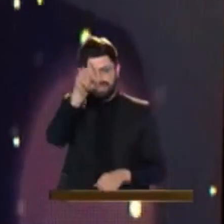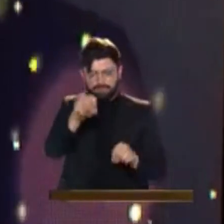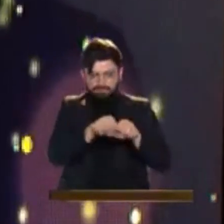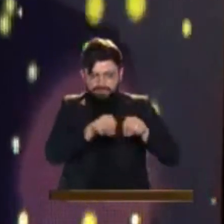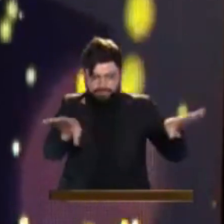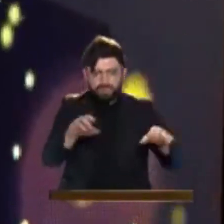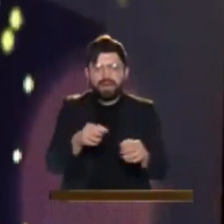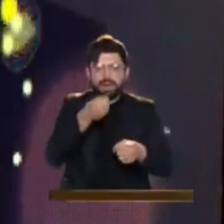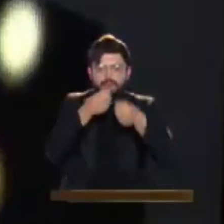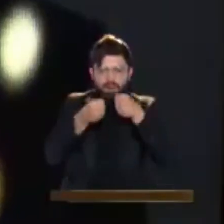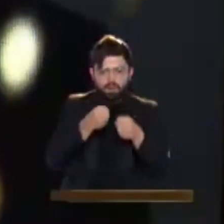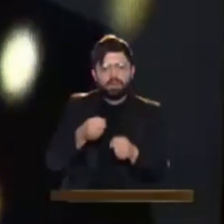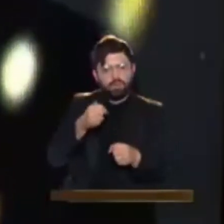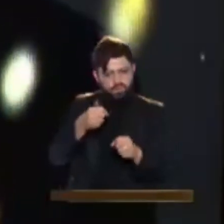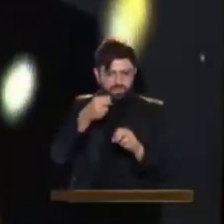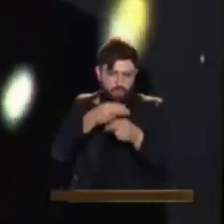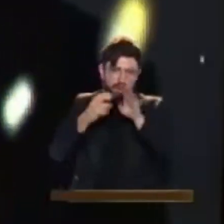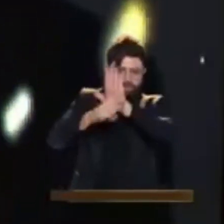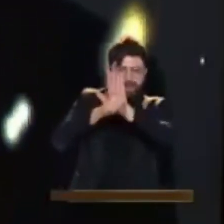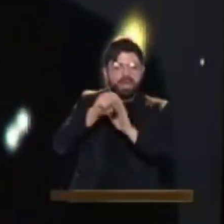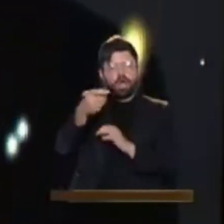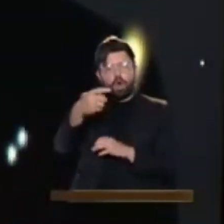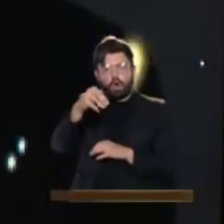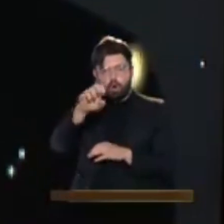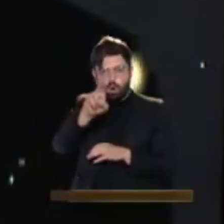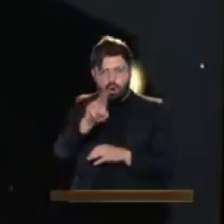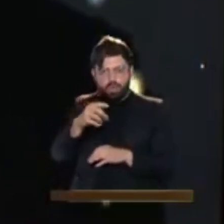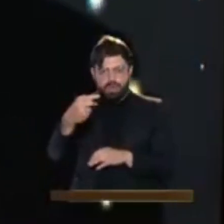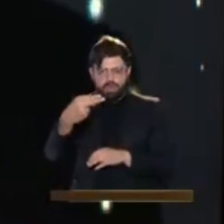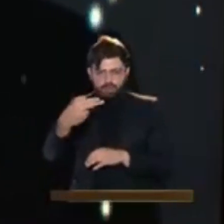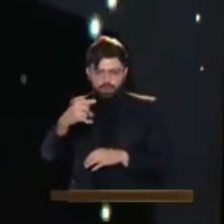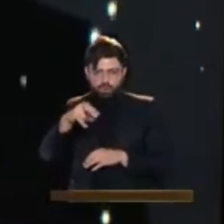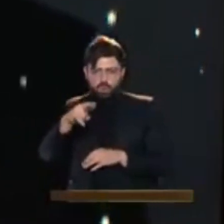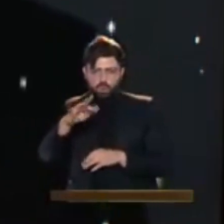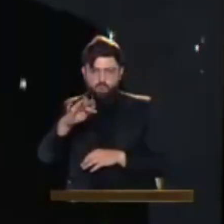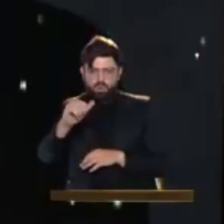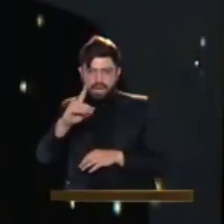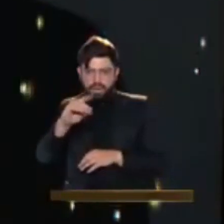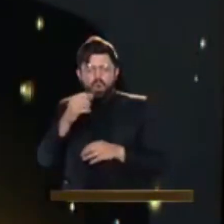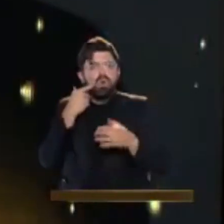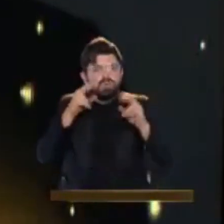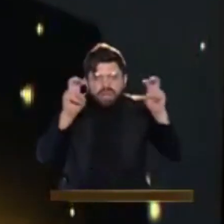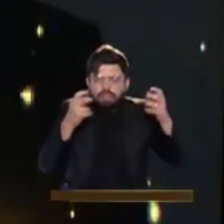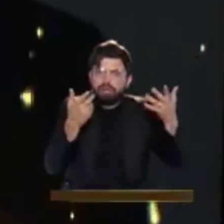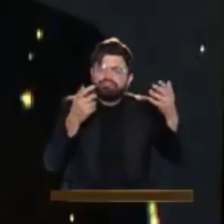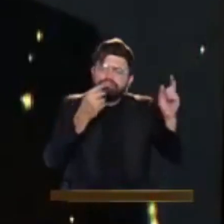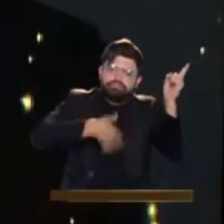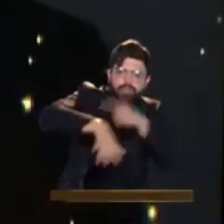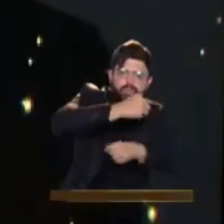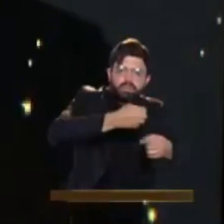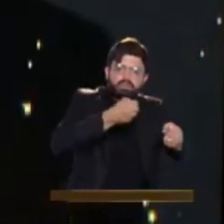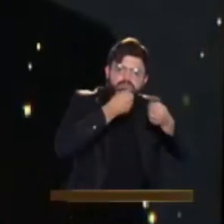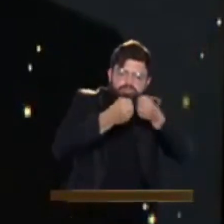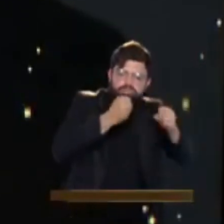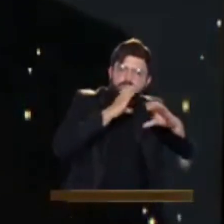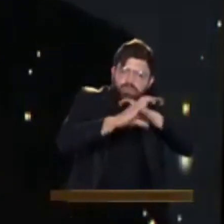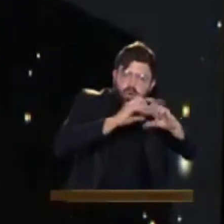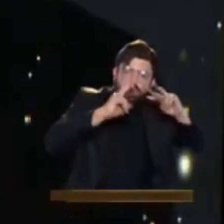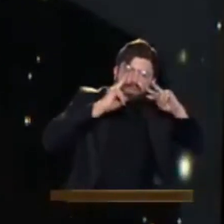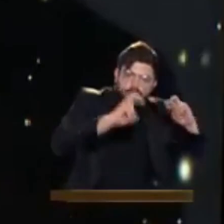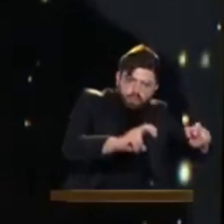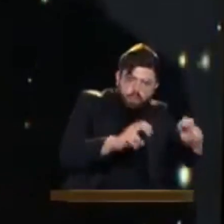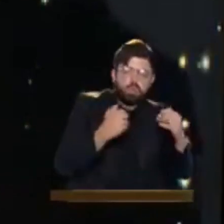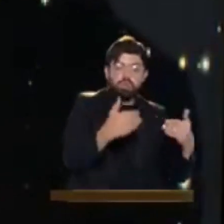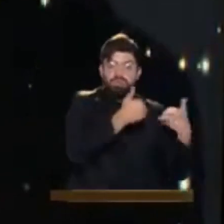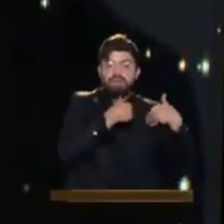Hurtado. Los jurados son figuras destacadas en el ámbito de la comunicación, la investigación, el periodismo y han asumido